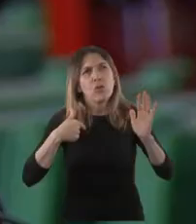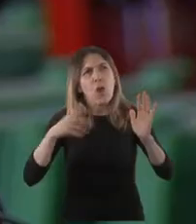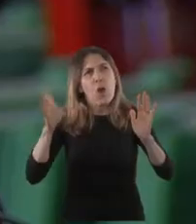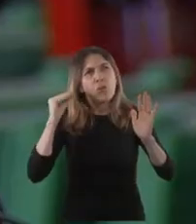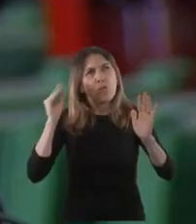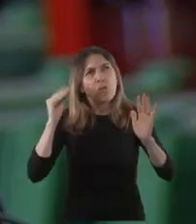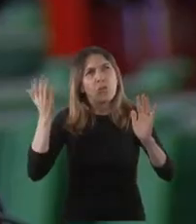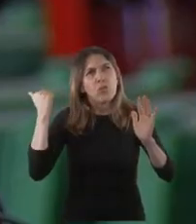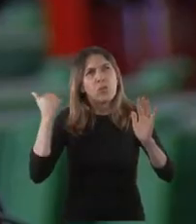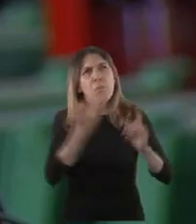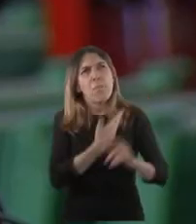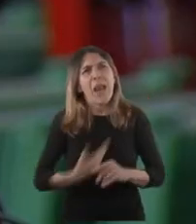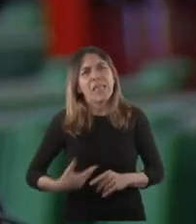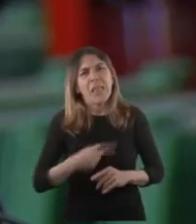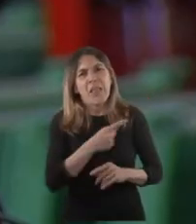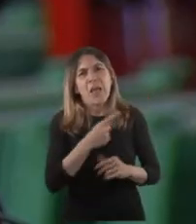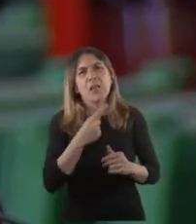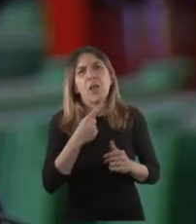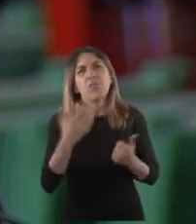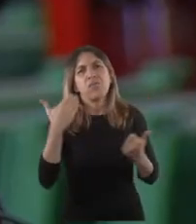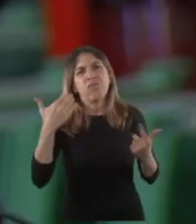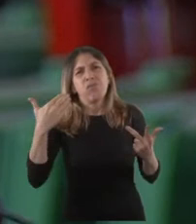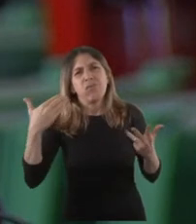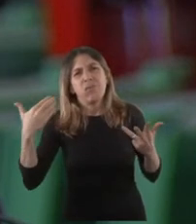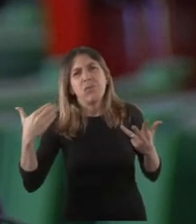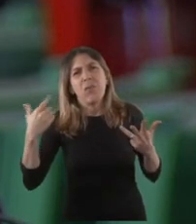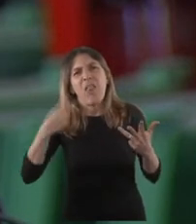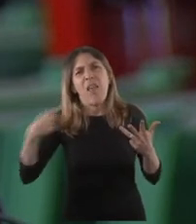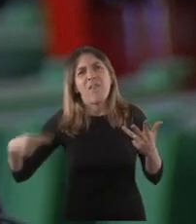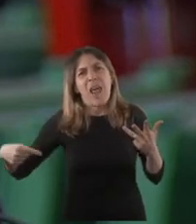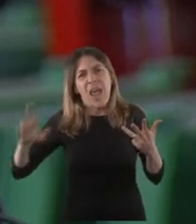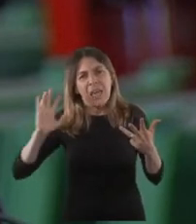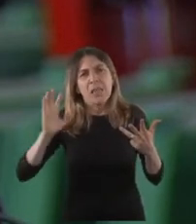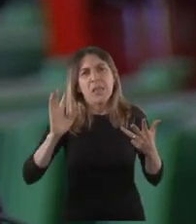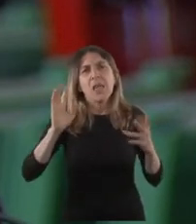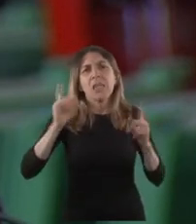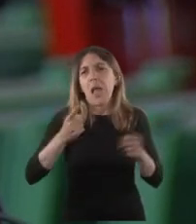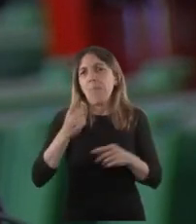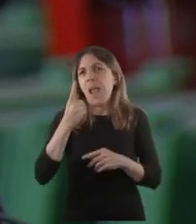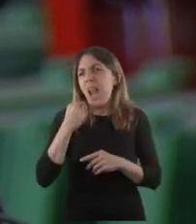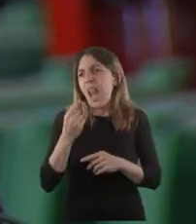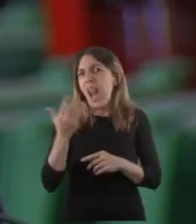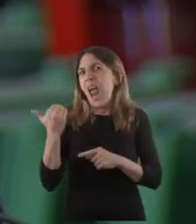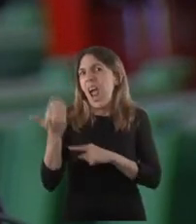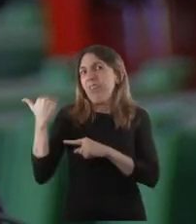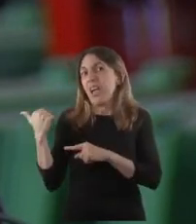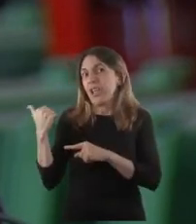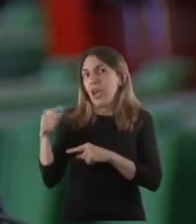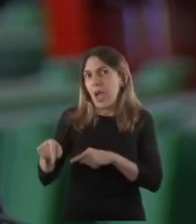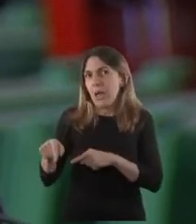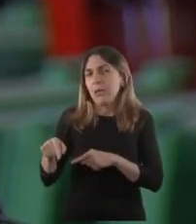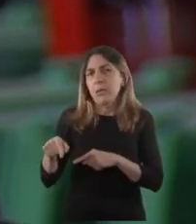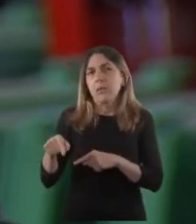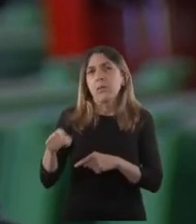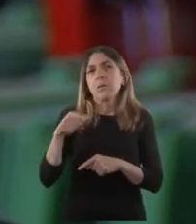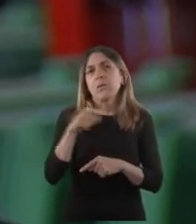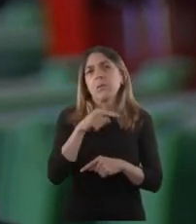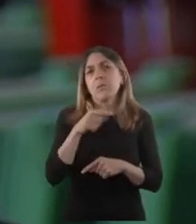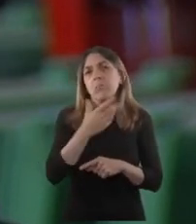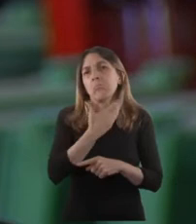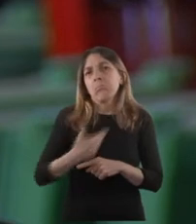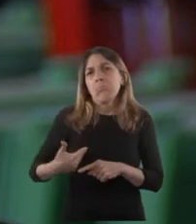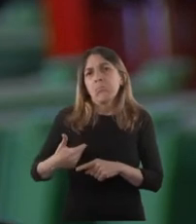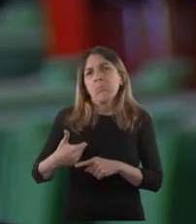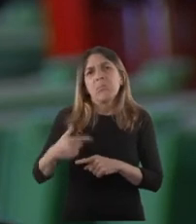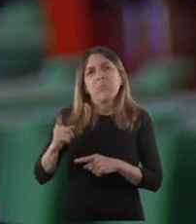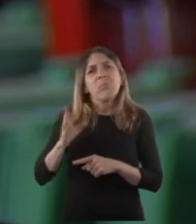señor presidente en varios eventos, como también el de anteayer, que estuvo por